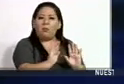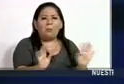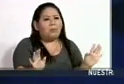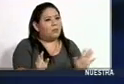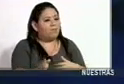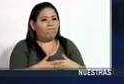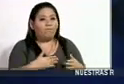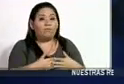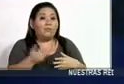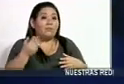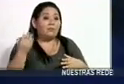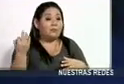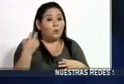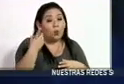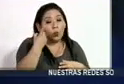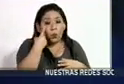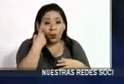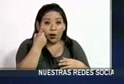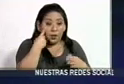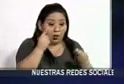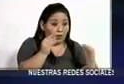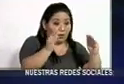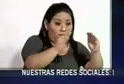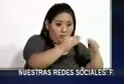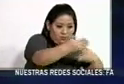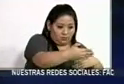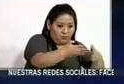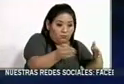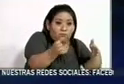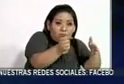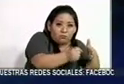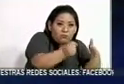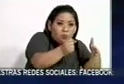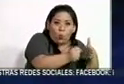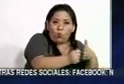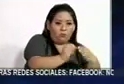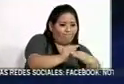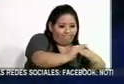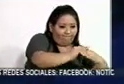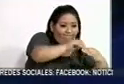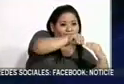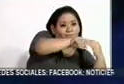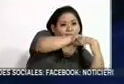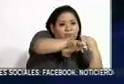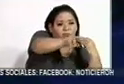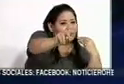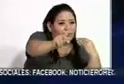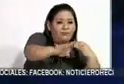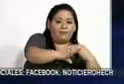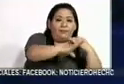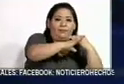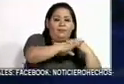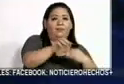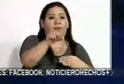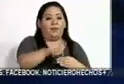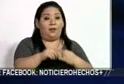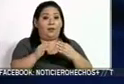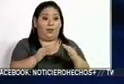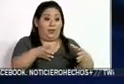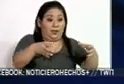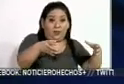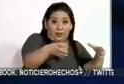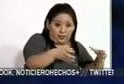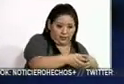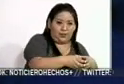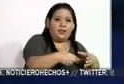el resguardo de que el virus salga a la población. Entonces, la comunidad que está